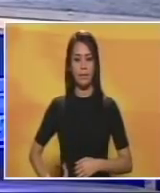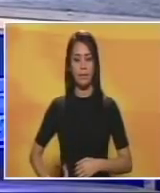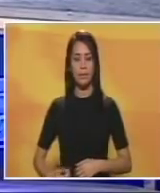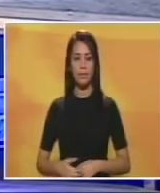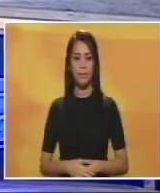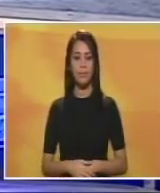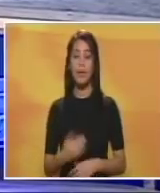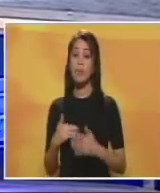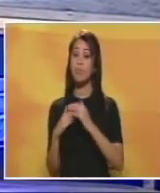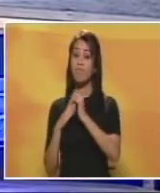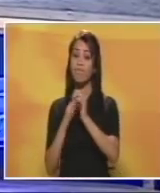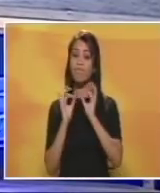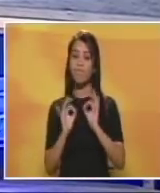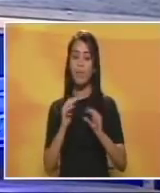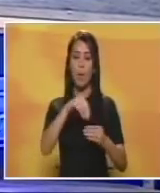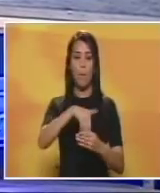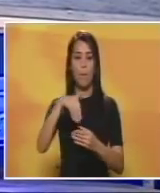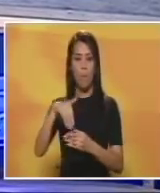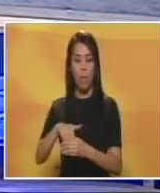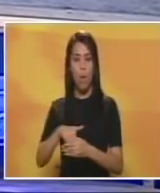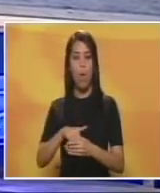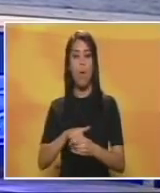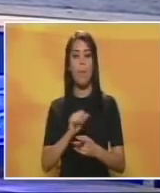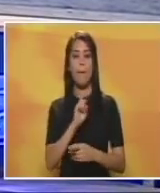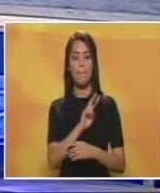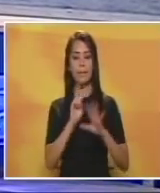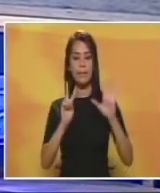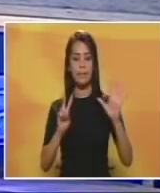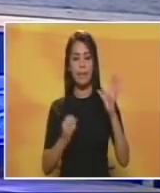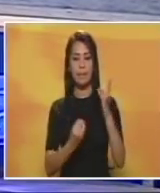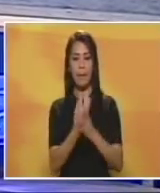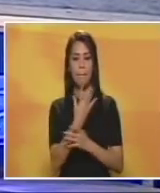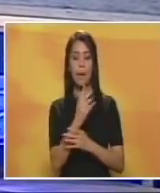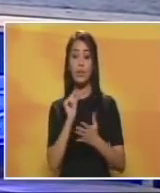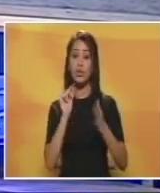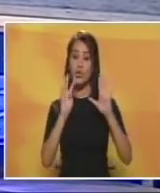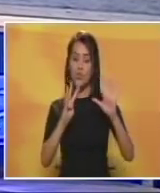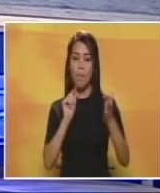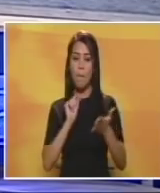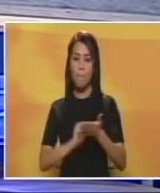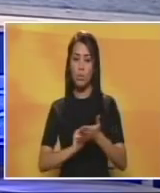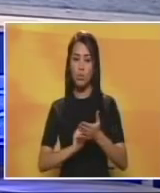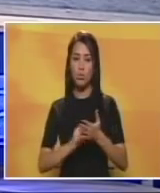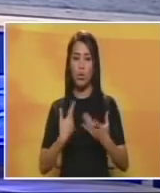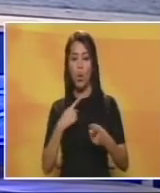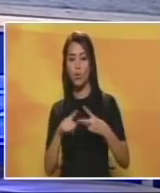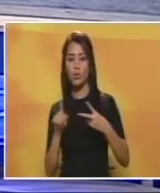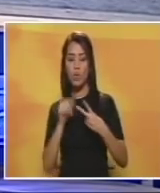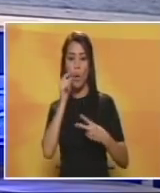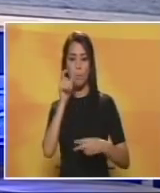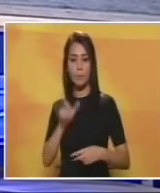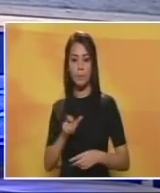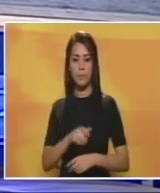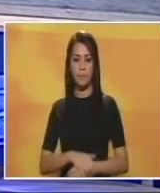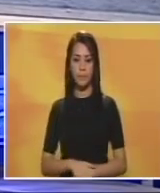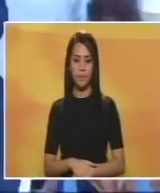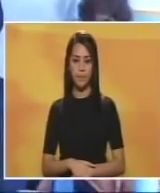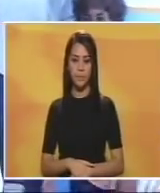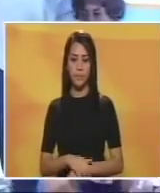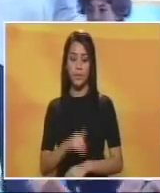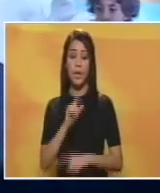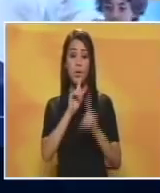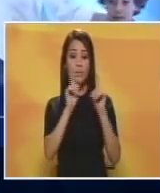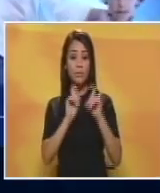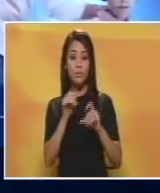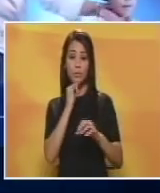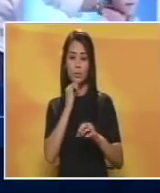Duque lidera la intención de voto para las elecciones del próximo 27 de mayo con 9 puntos sobre su principal rival Gustavo Petro. Según la encuesta de